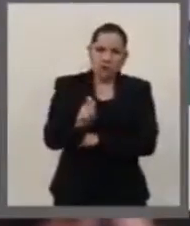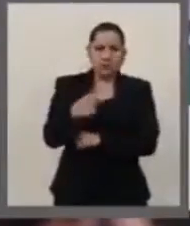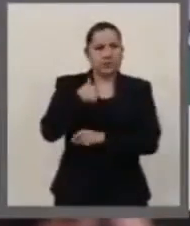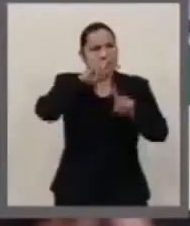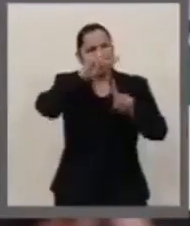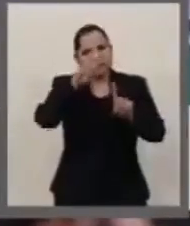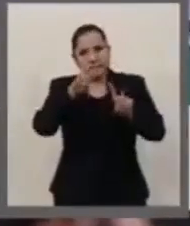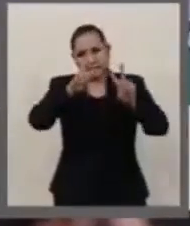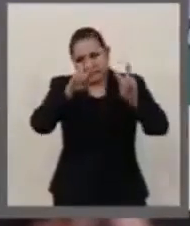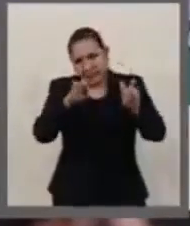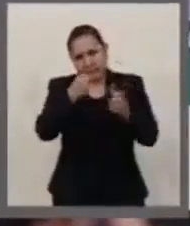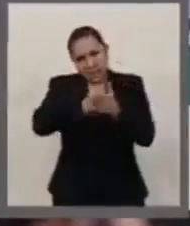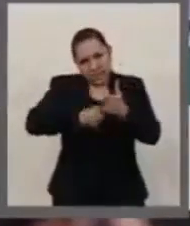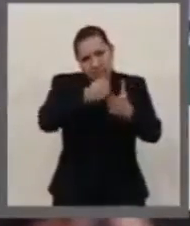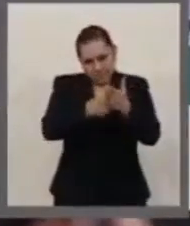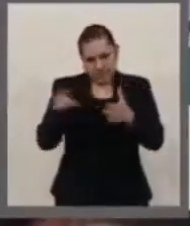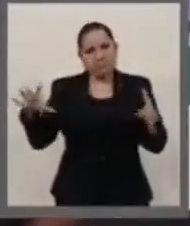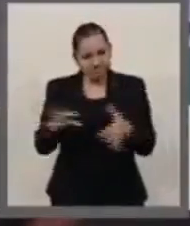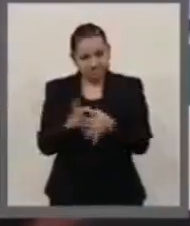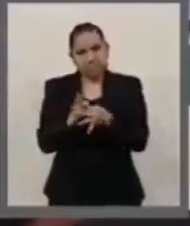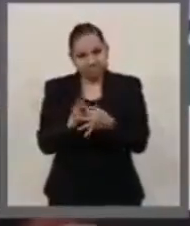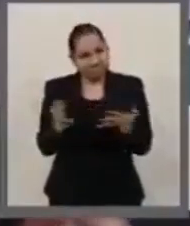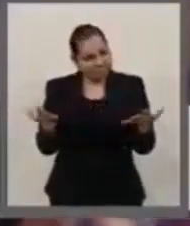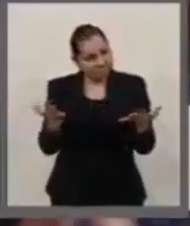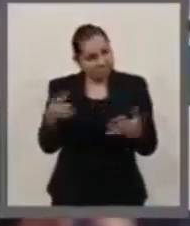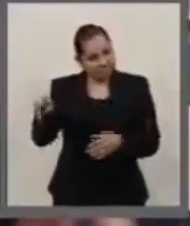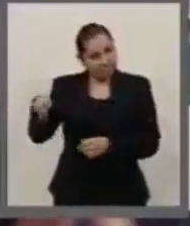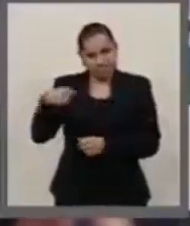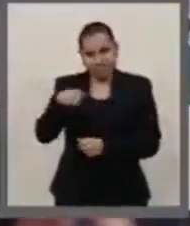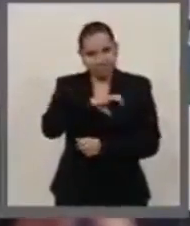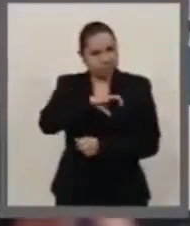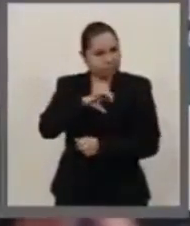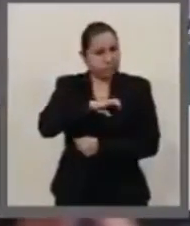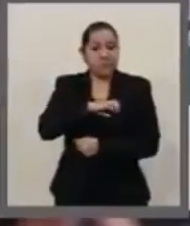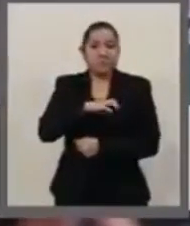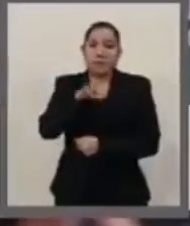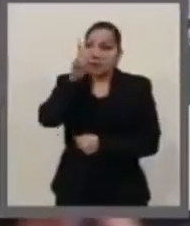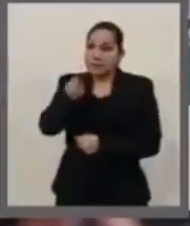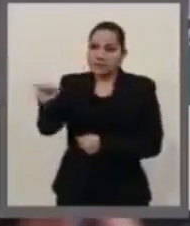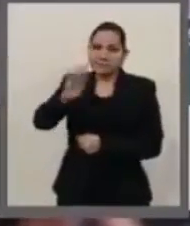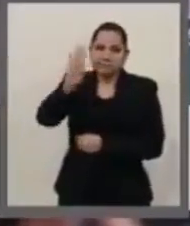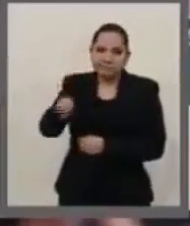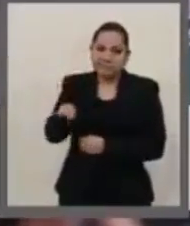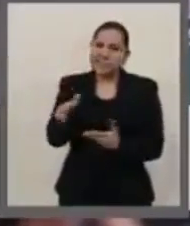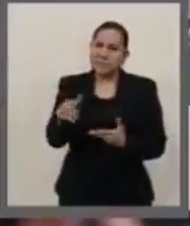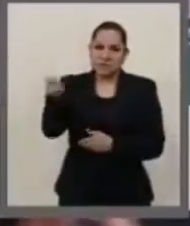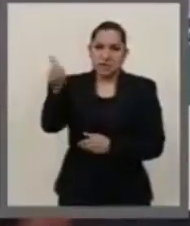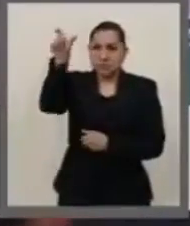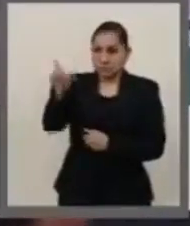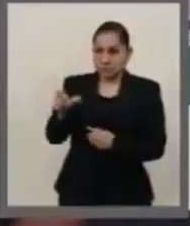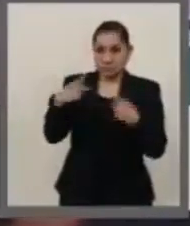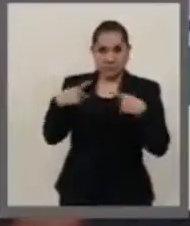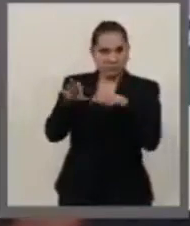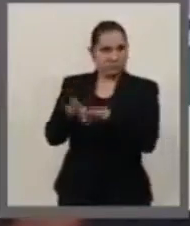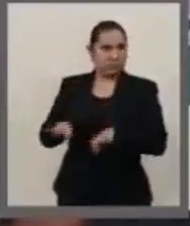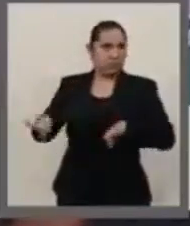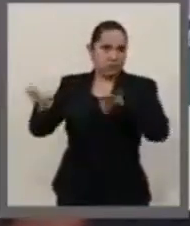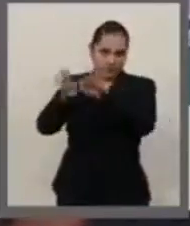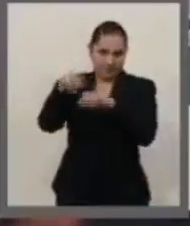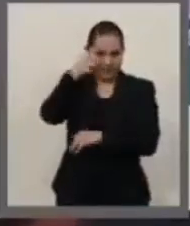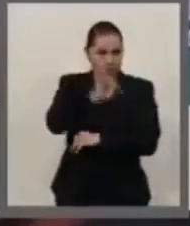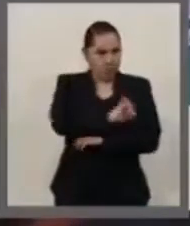su fallecimiento, pero ella era un referente para muchos compañeros y compañeras en este país. Así es